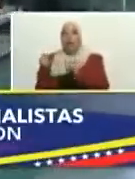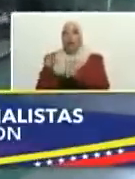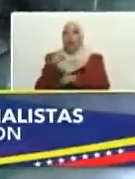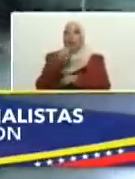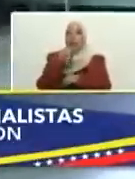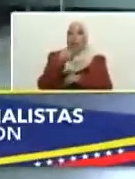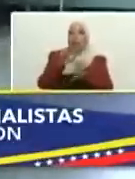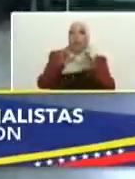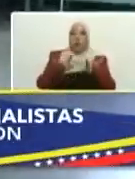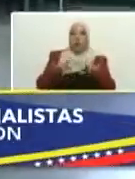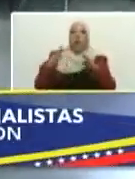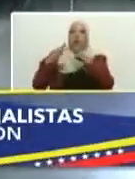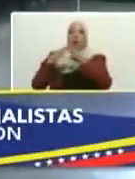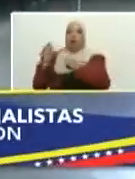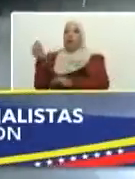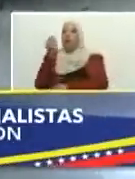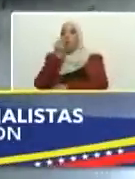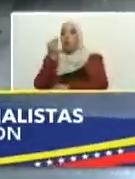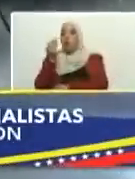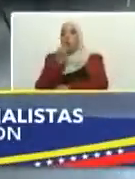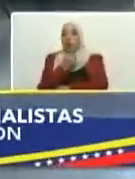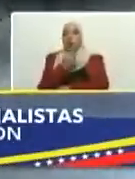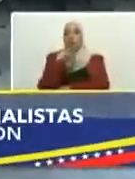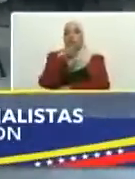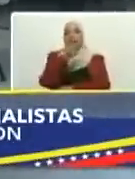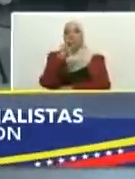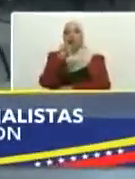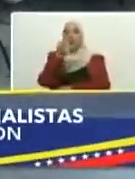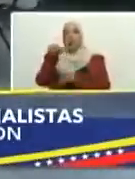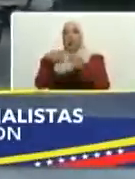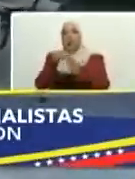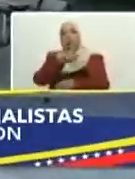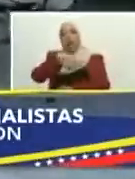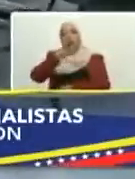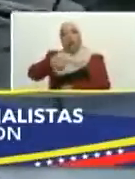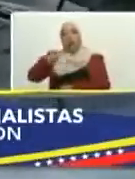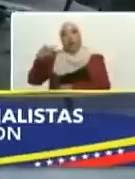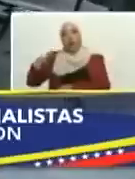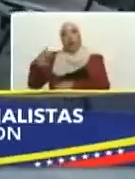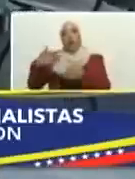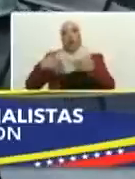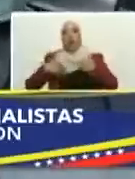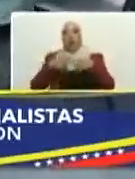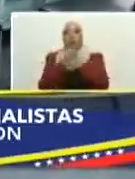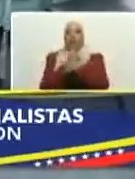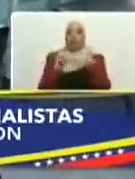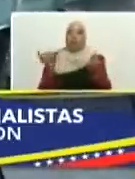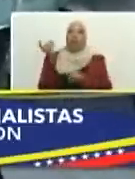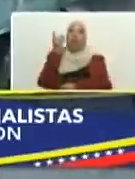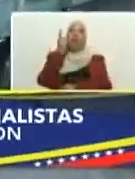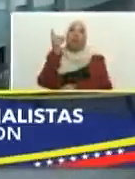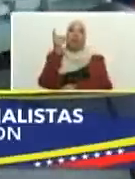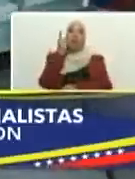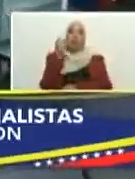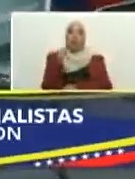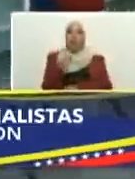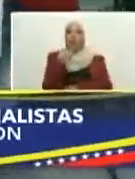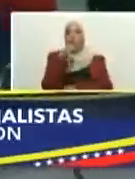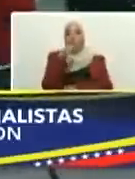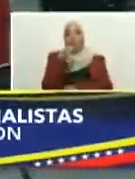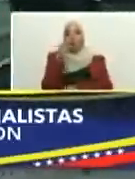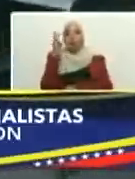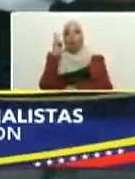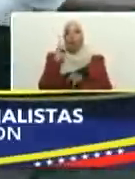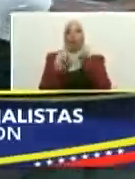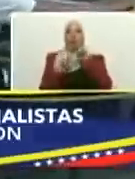de alimentación. Atiende a más de 200 personas, desayuno, almuerzo y merienda. A pesar